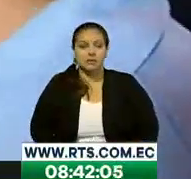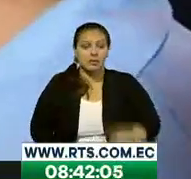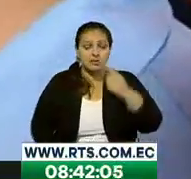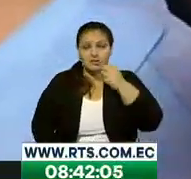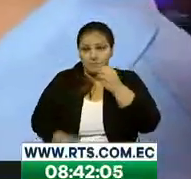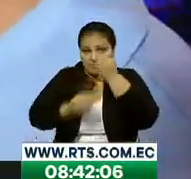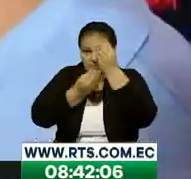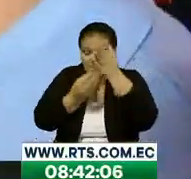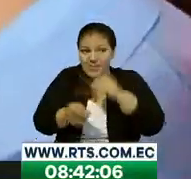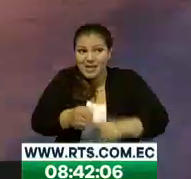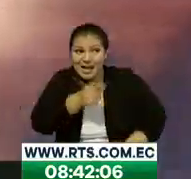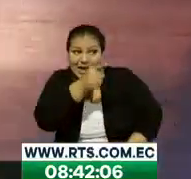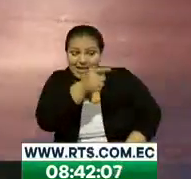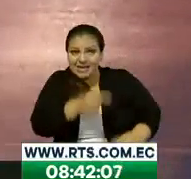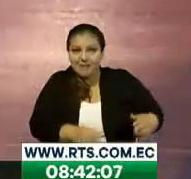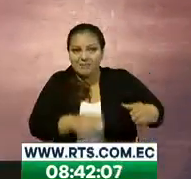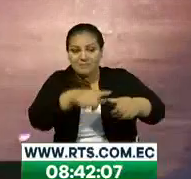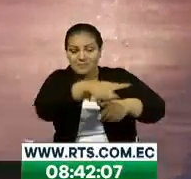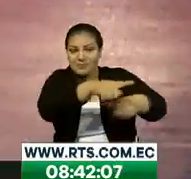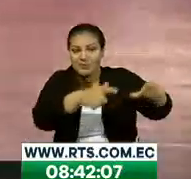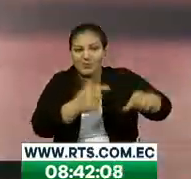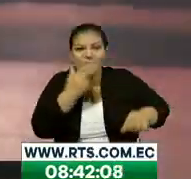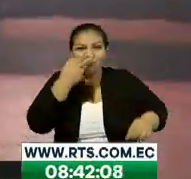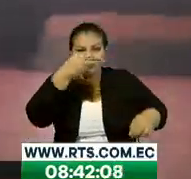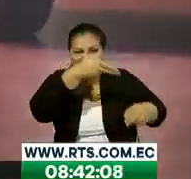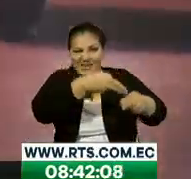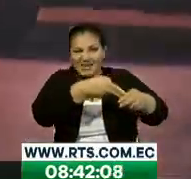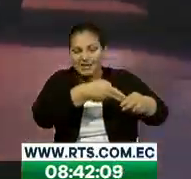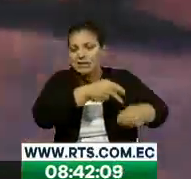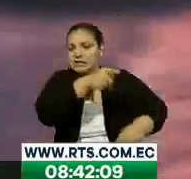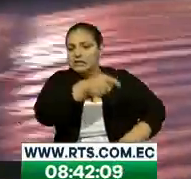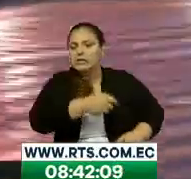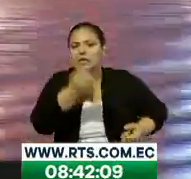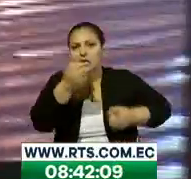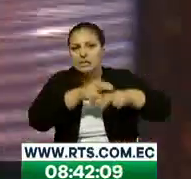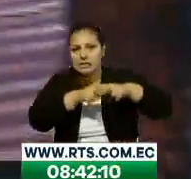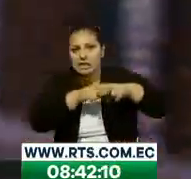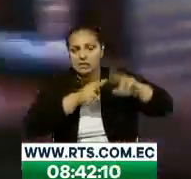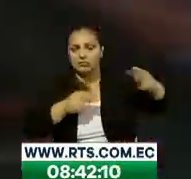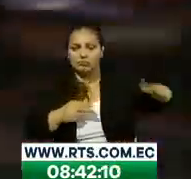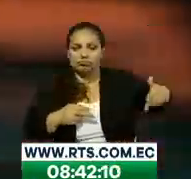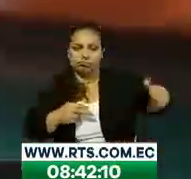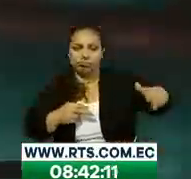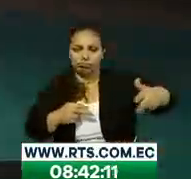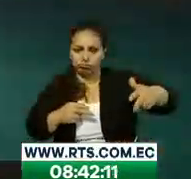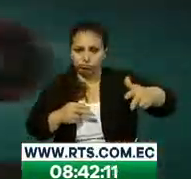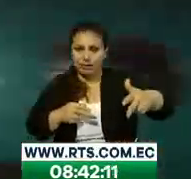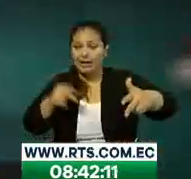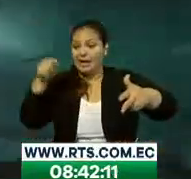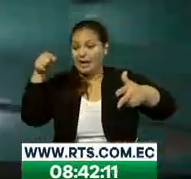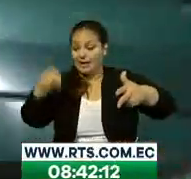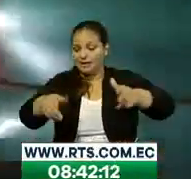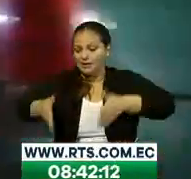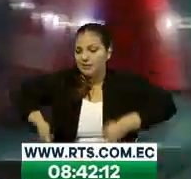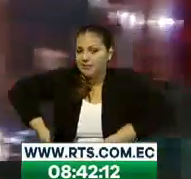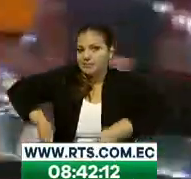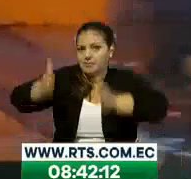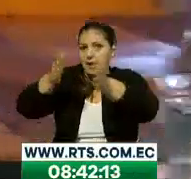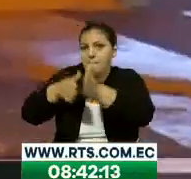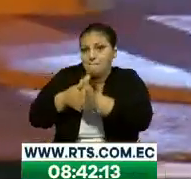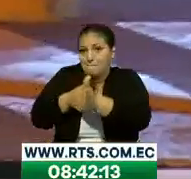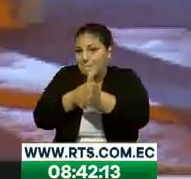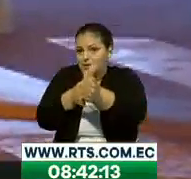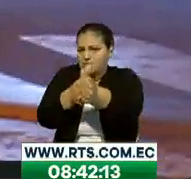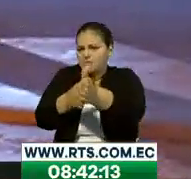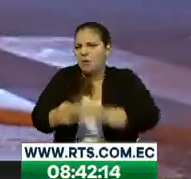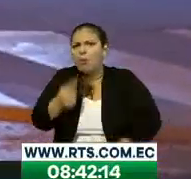de la gasolinera y el señor también venía en este sentido en el carril de la metrovía creo que venía distraído por ahí también el hombre de